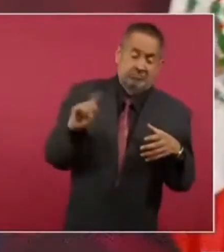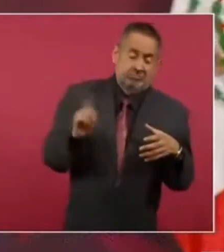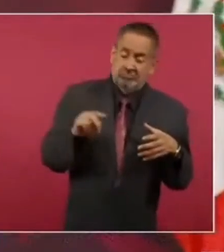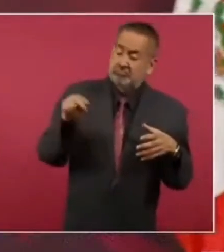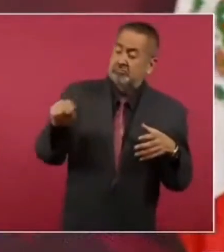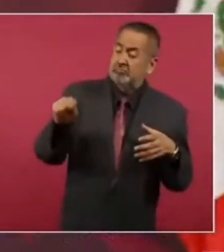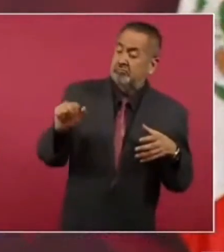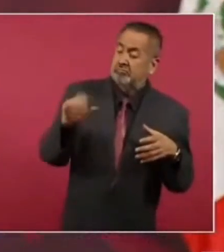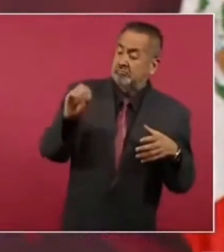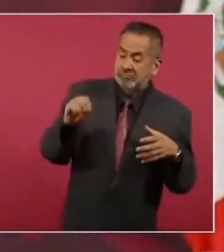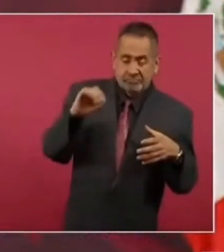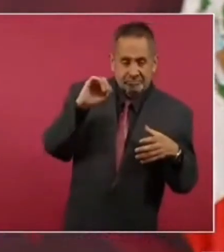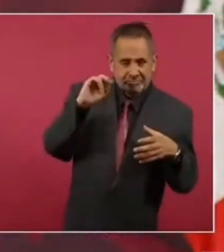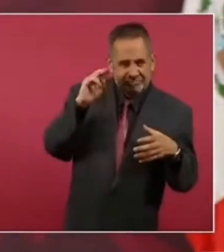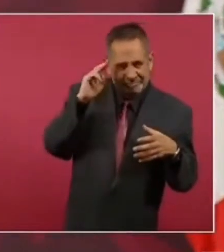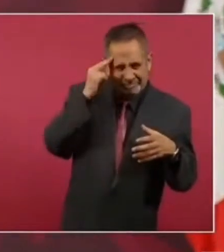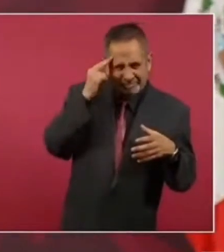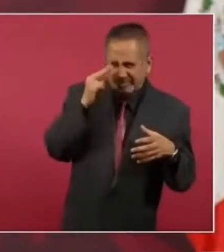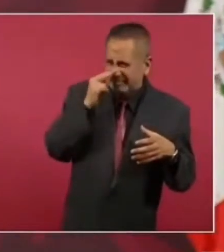los